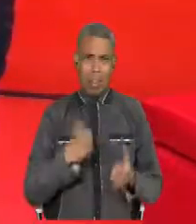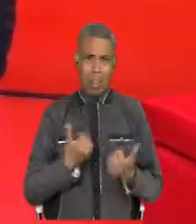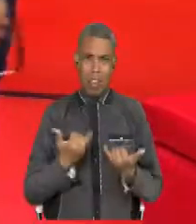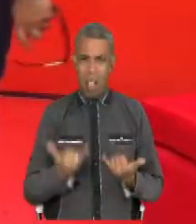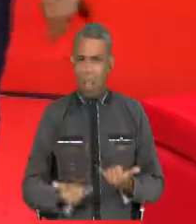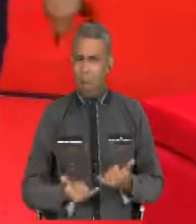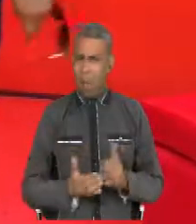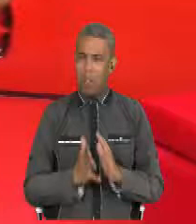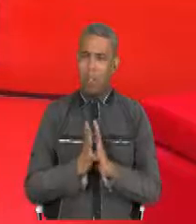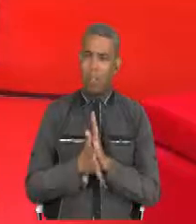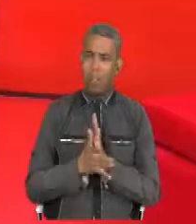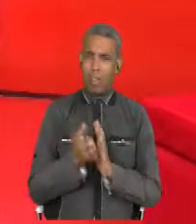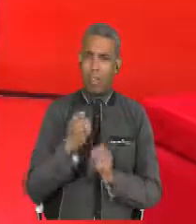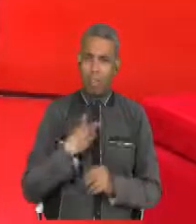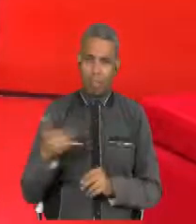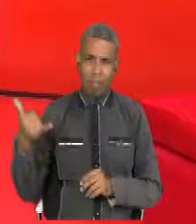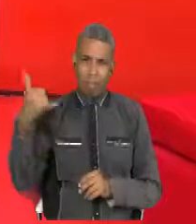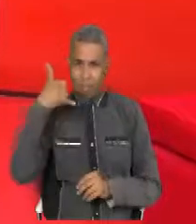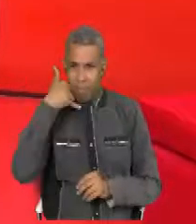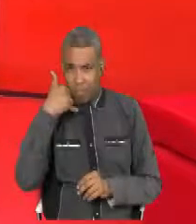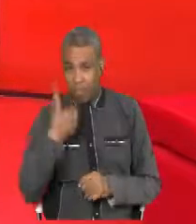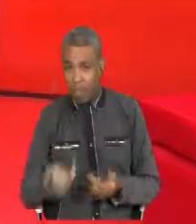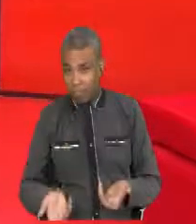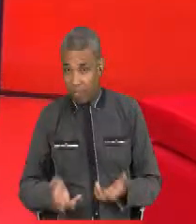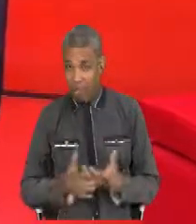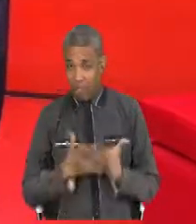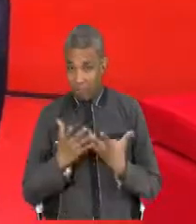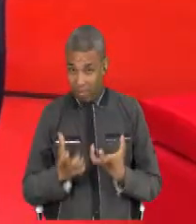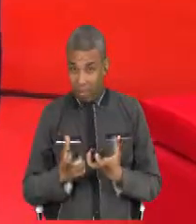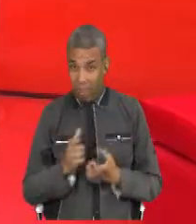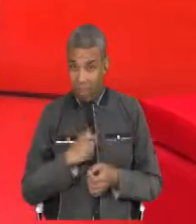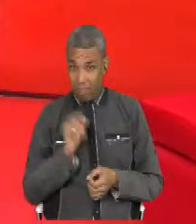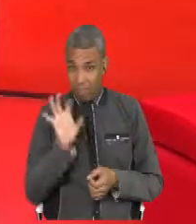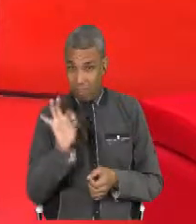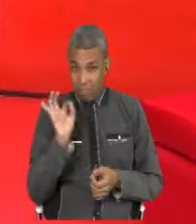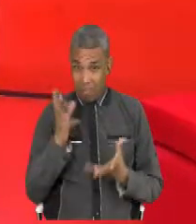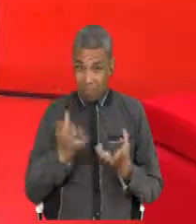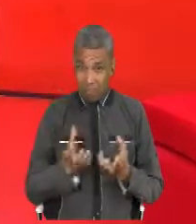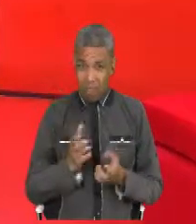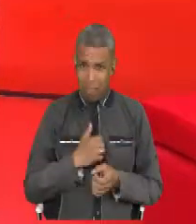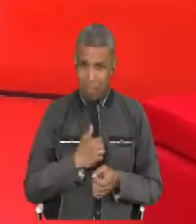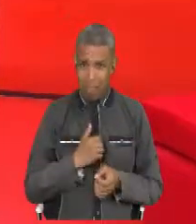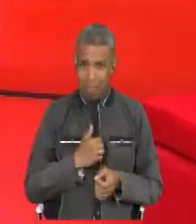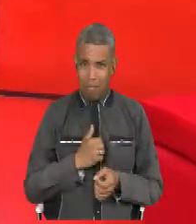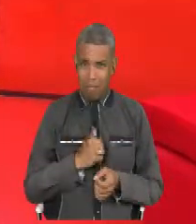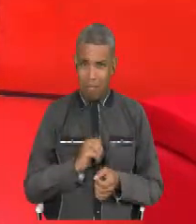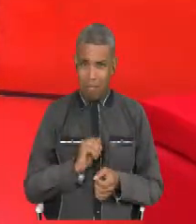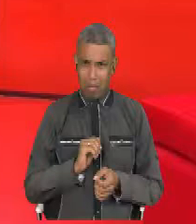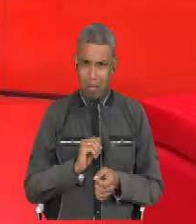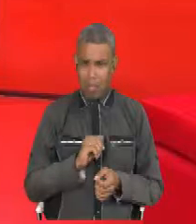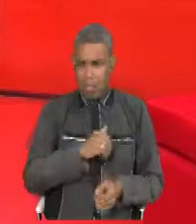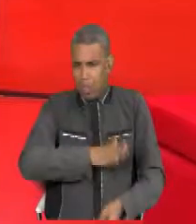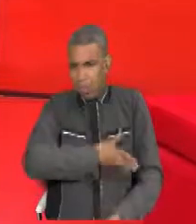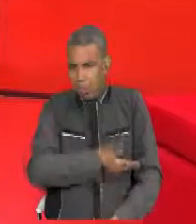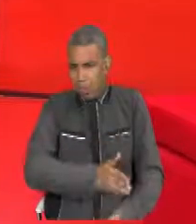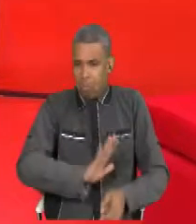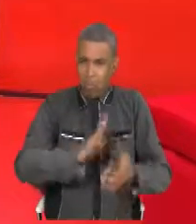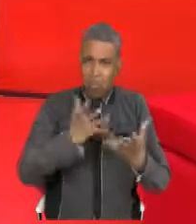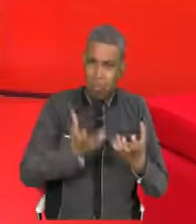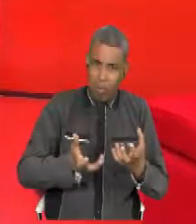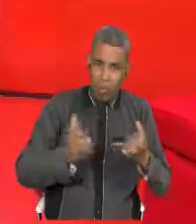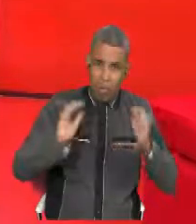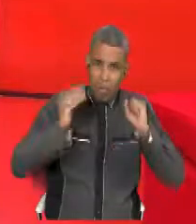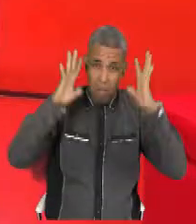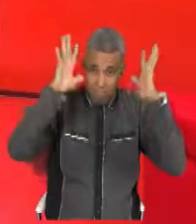regalen los contactos a las personas, y nuestros televidentes dicen: yo quiero tenerlo a él en una de mis celebraciones,